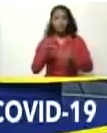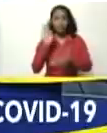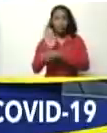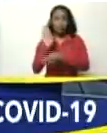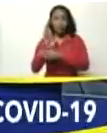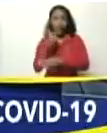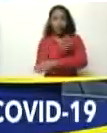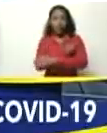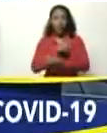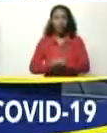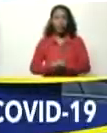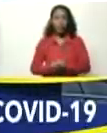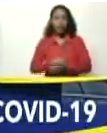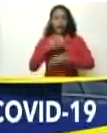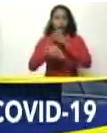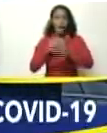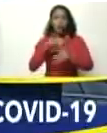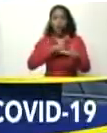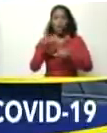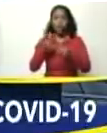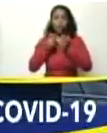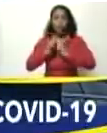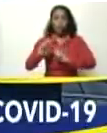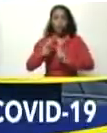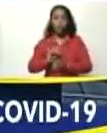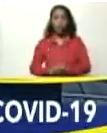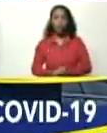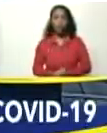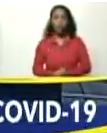vacunas. Asegurados los tratamientos.